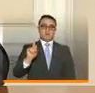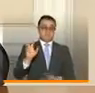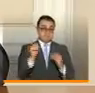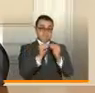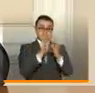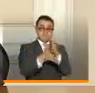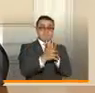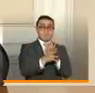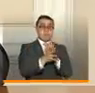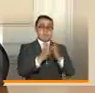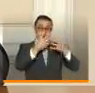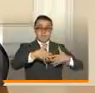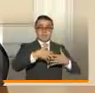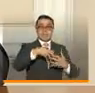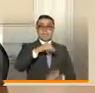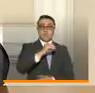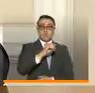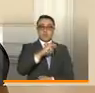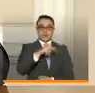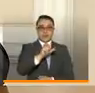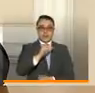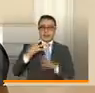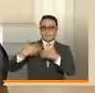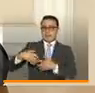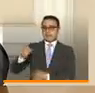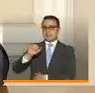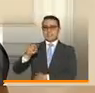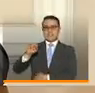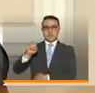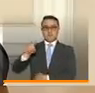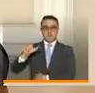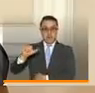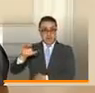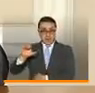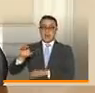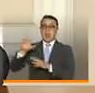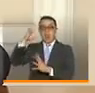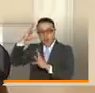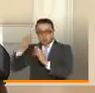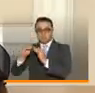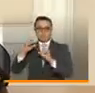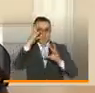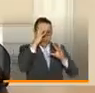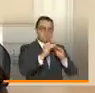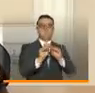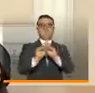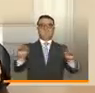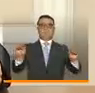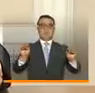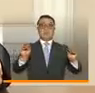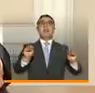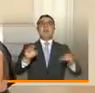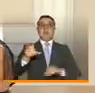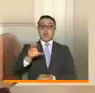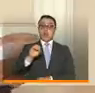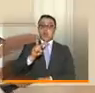los acuerdos con Moderna y Sinovac y seremos parte del grupo de 18 países que